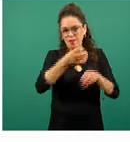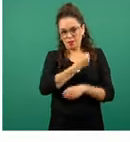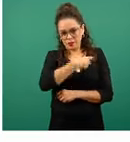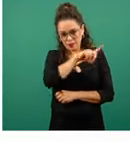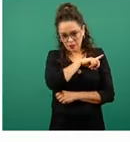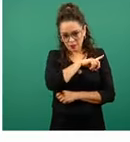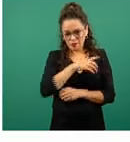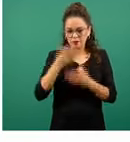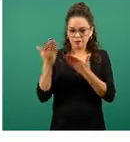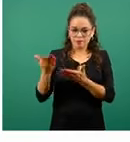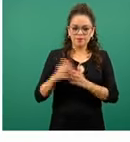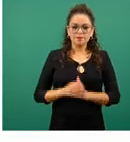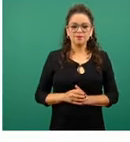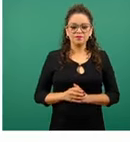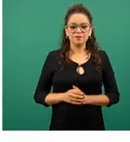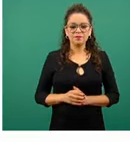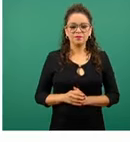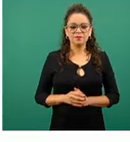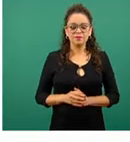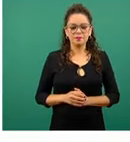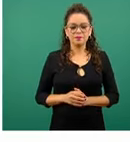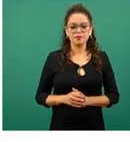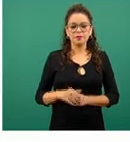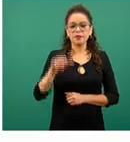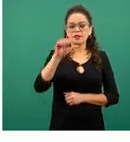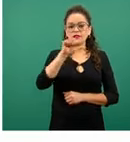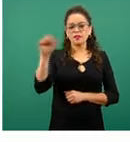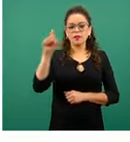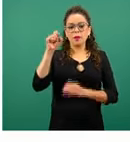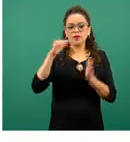620.934, como las que se aplicaron al personal educativo,